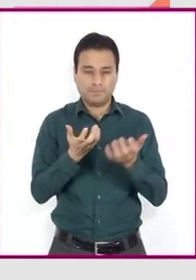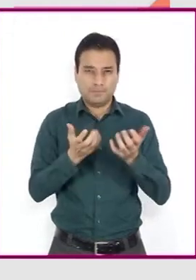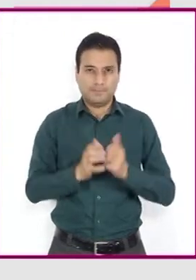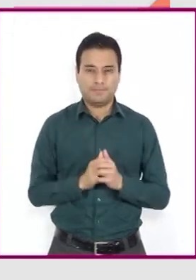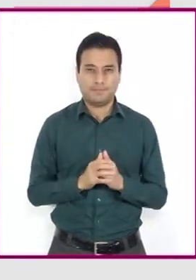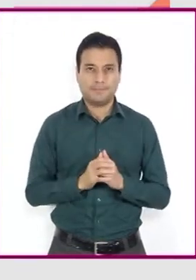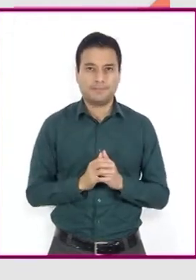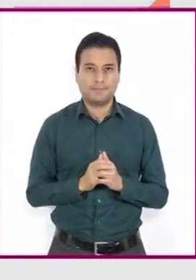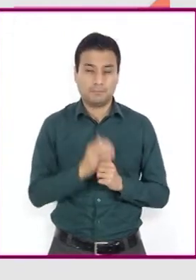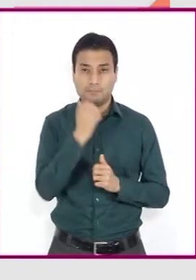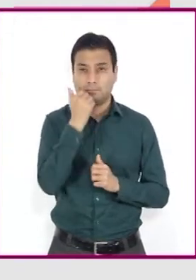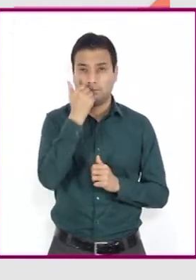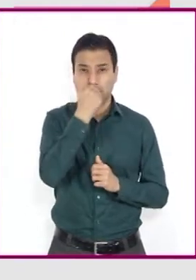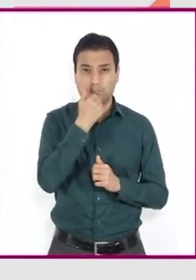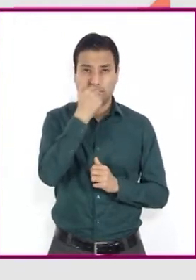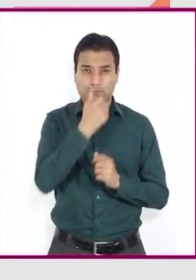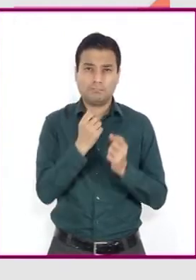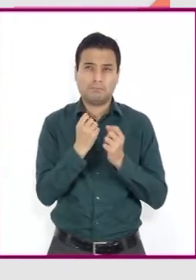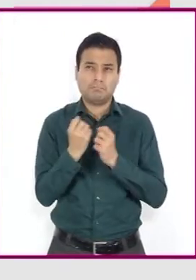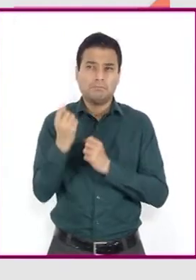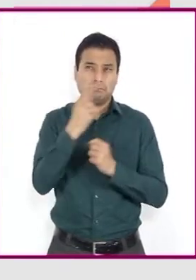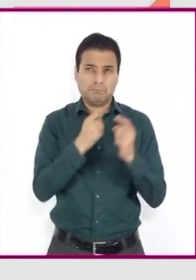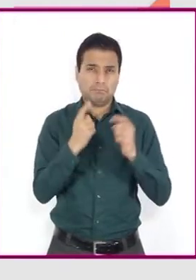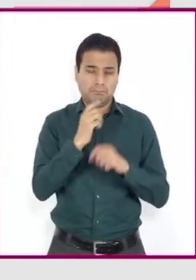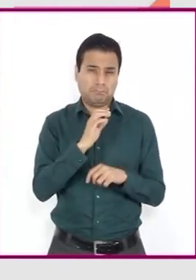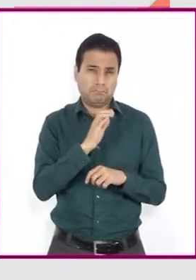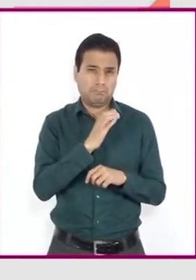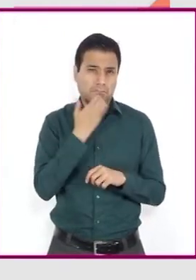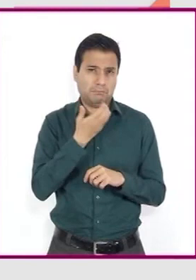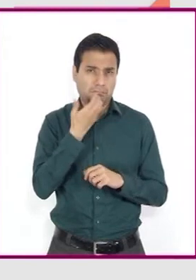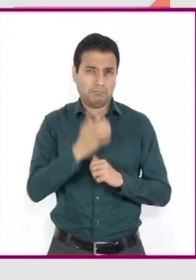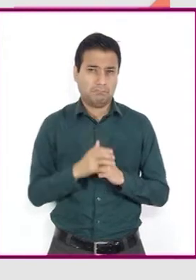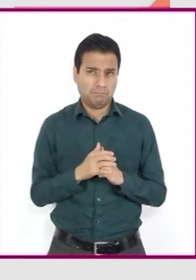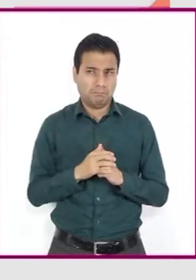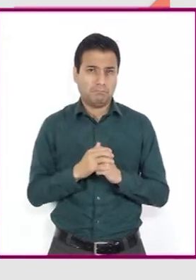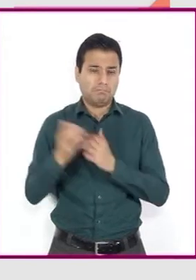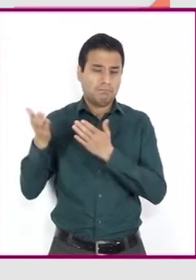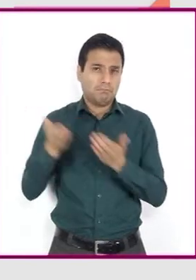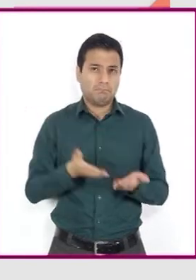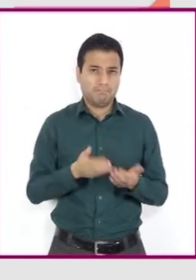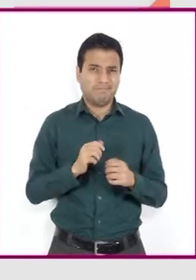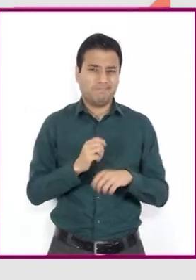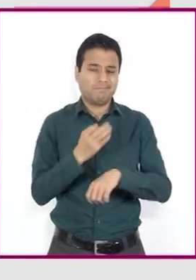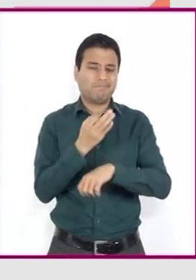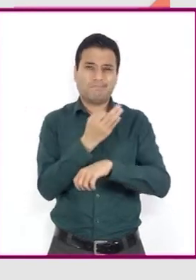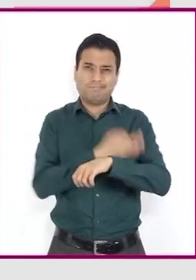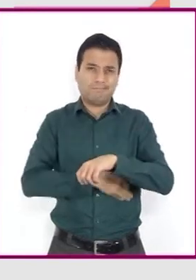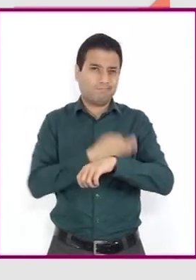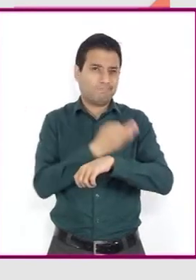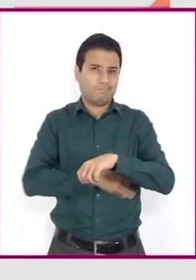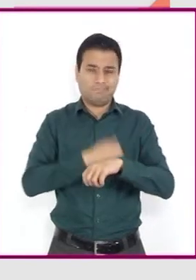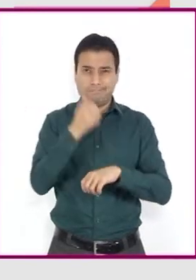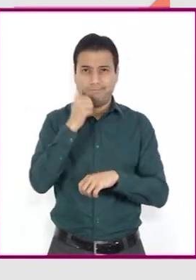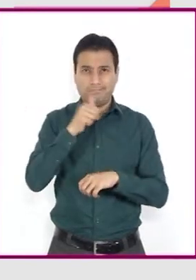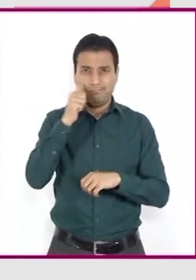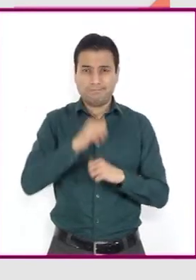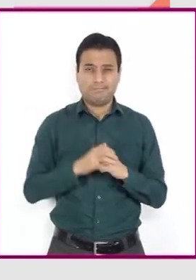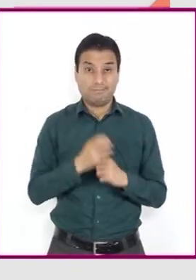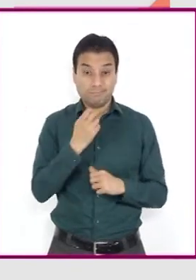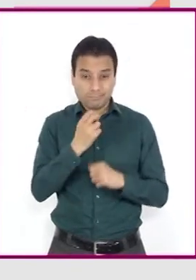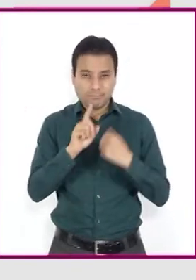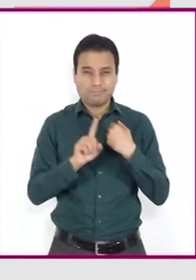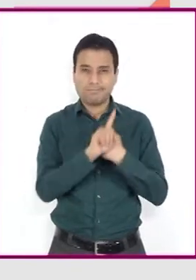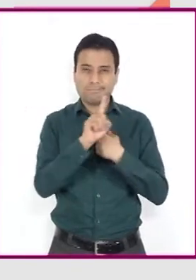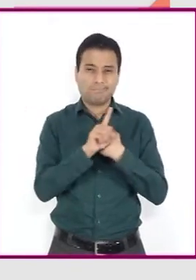Detectamos que algunos alumnos, por diferentes circunstancias, no son puntuales para tomar sus clases y que este problema se ha dado